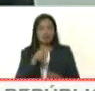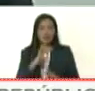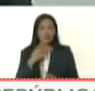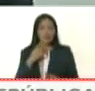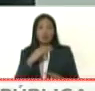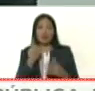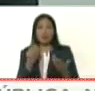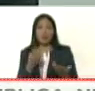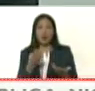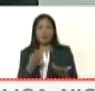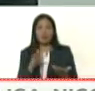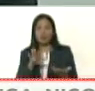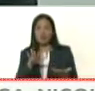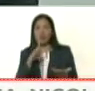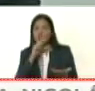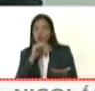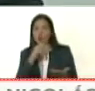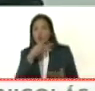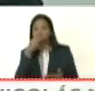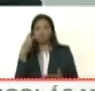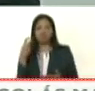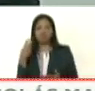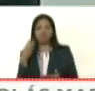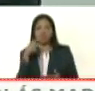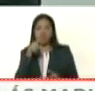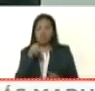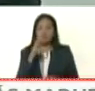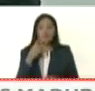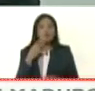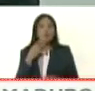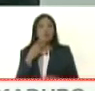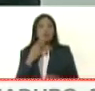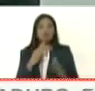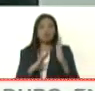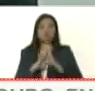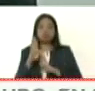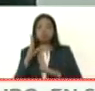muerte no fue una intoxicación por escopolamina, sino que fue una